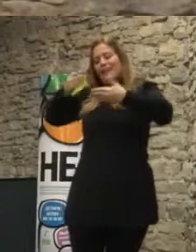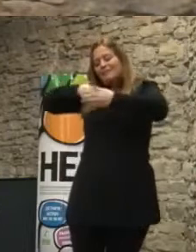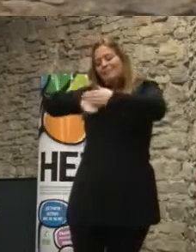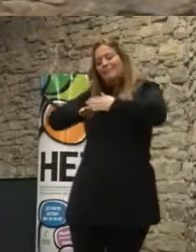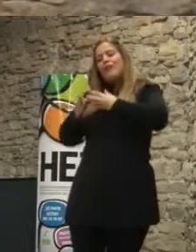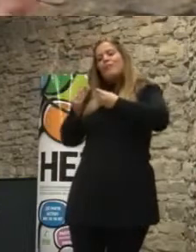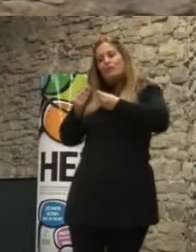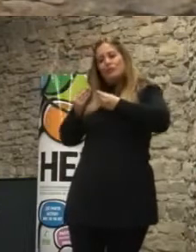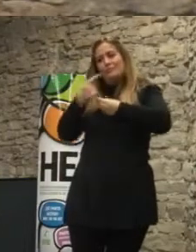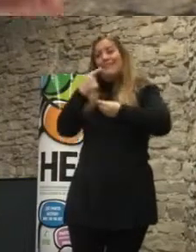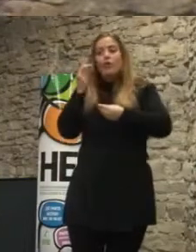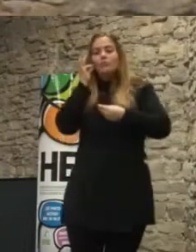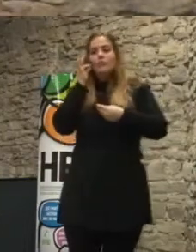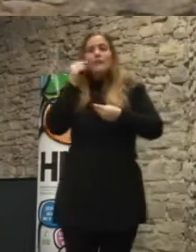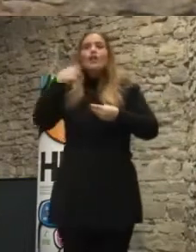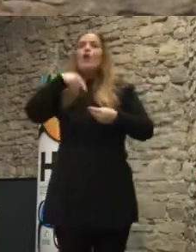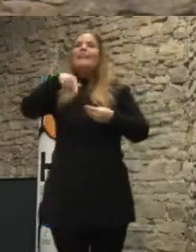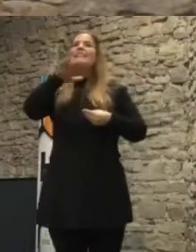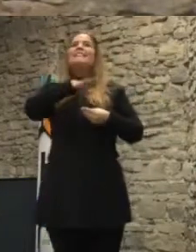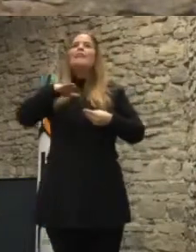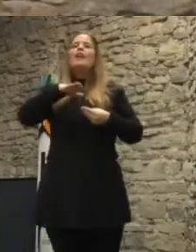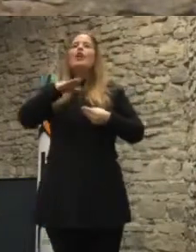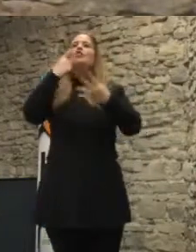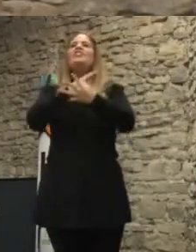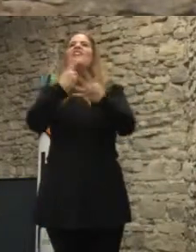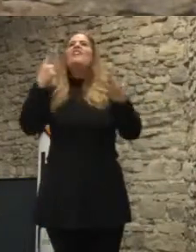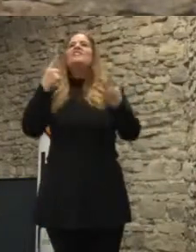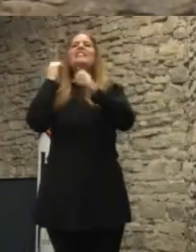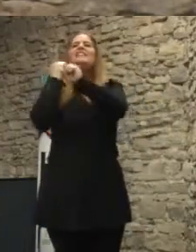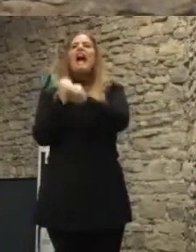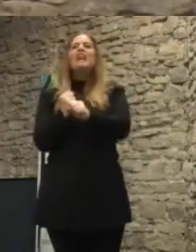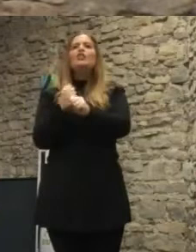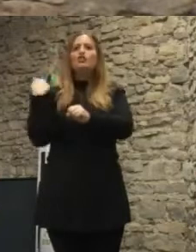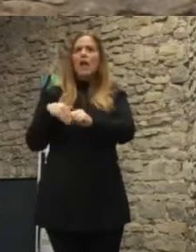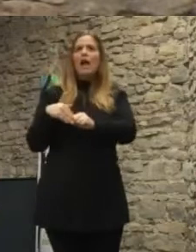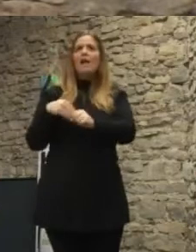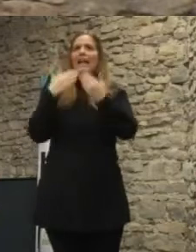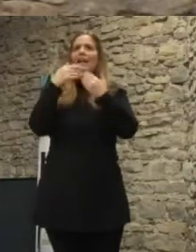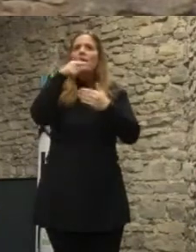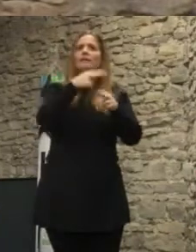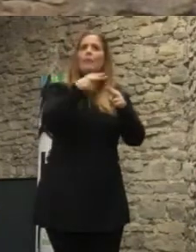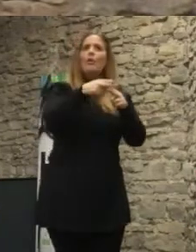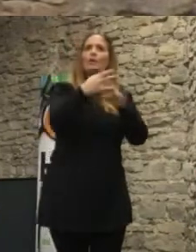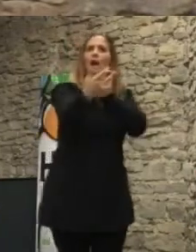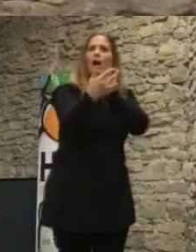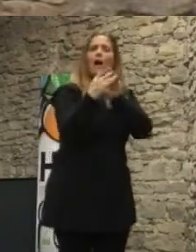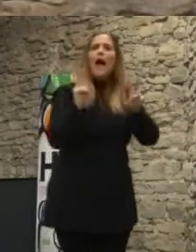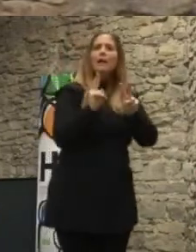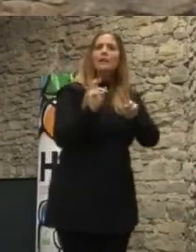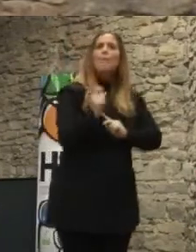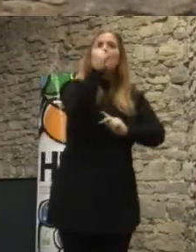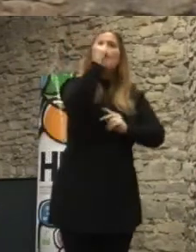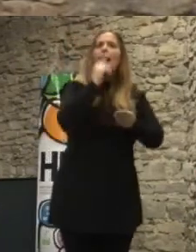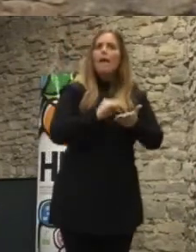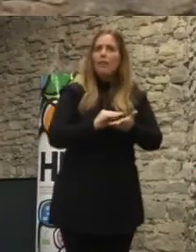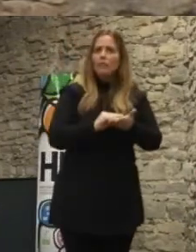Llevo 16 años viviendo en este barrio y gracias a esta política es la primera vez que me relaciono con alguien que